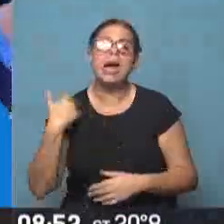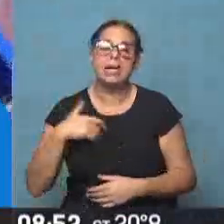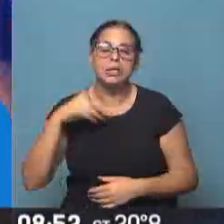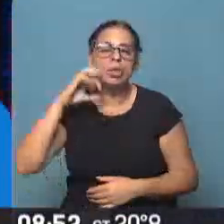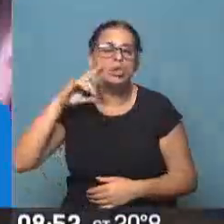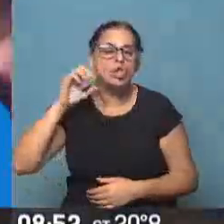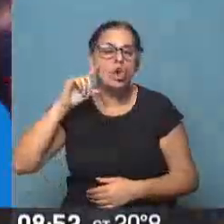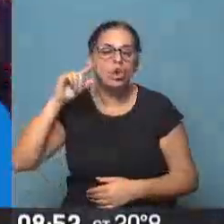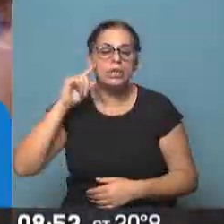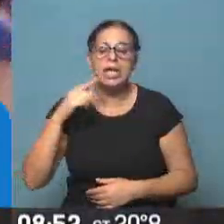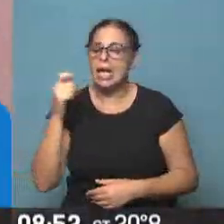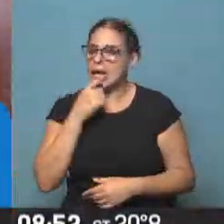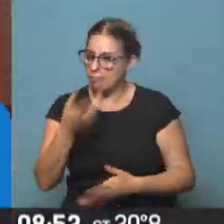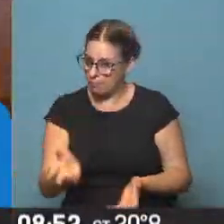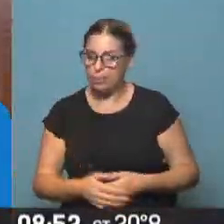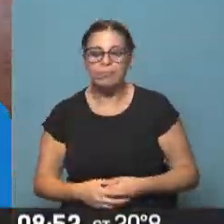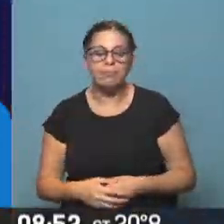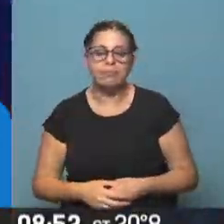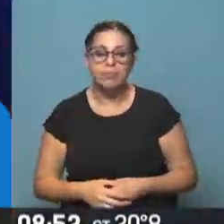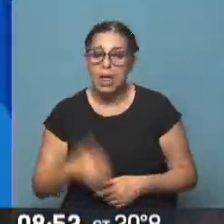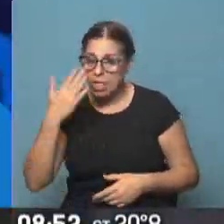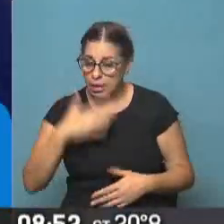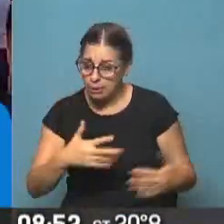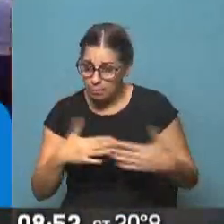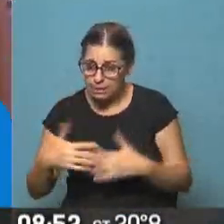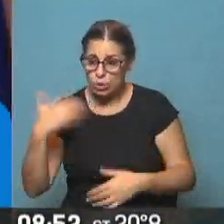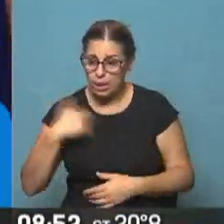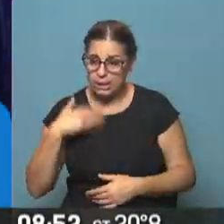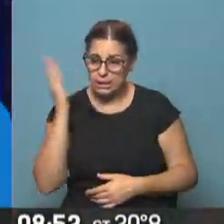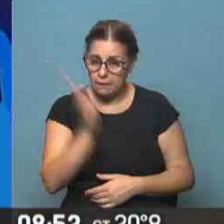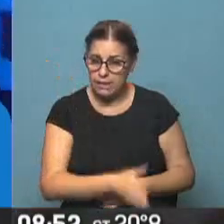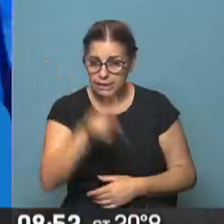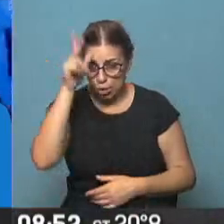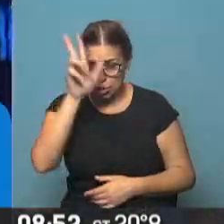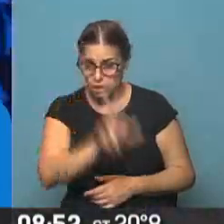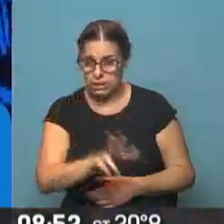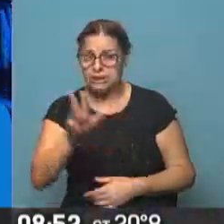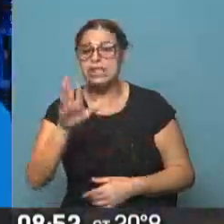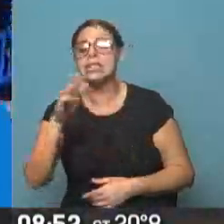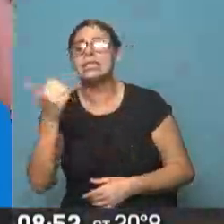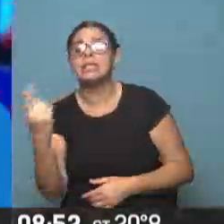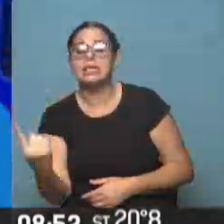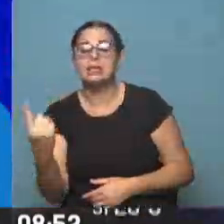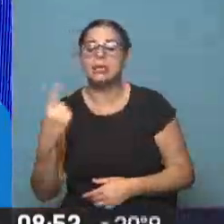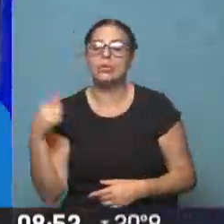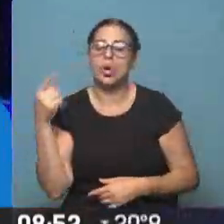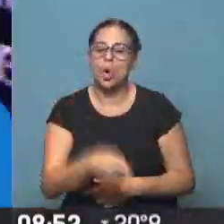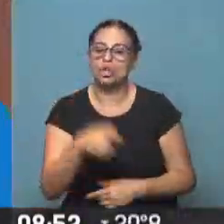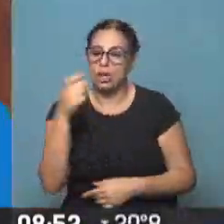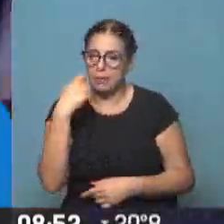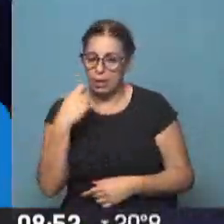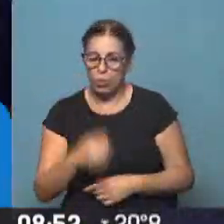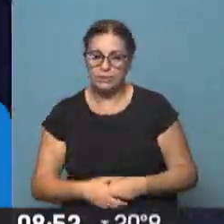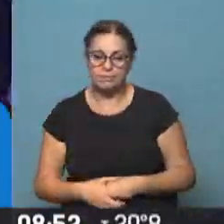Nocioni. Un ejemplo. Después, el encuentro donde Argentina venció 83-61 a Paraguay.